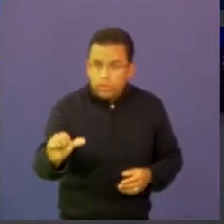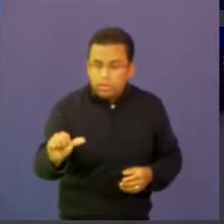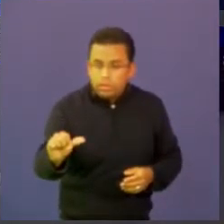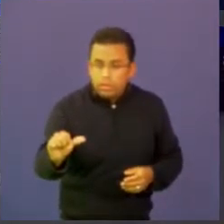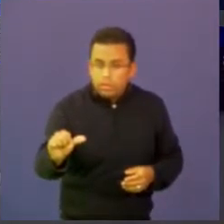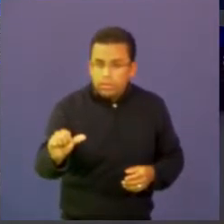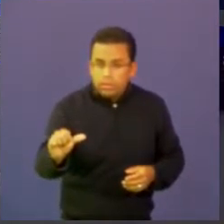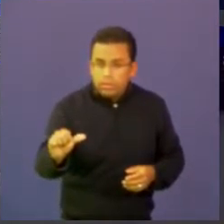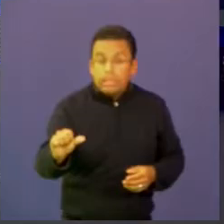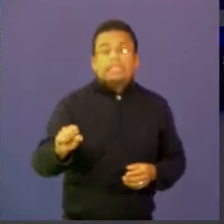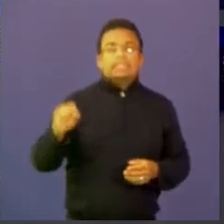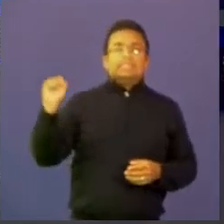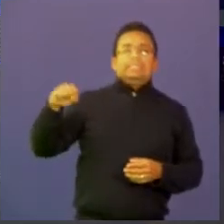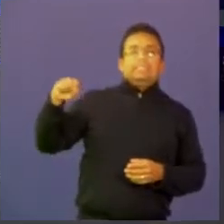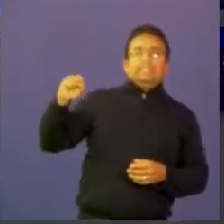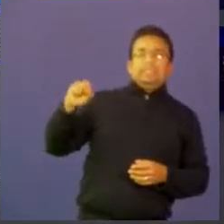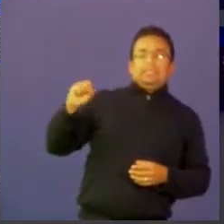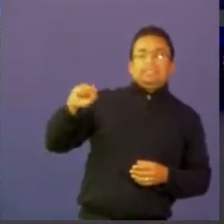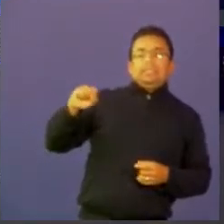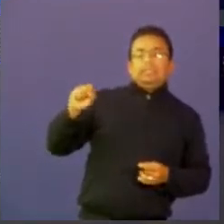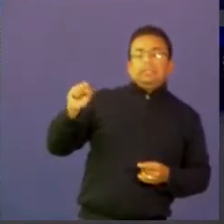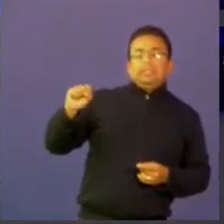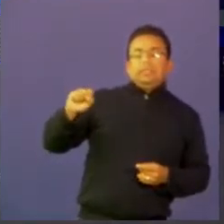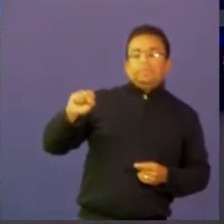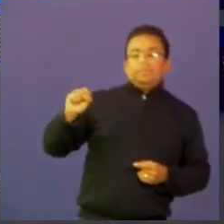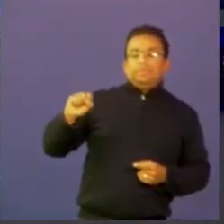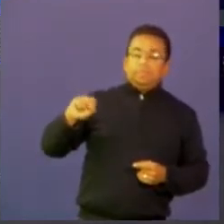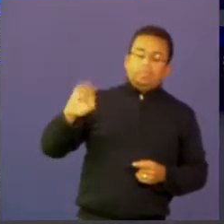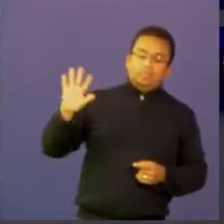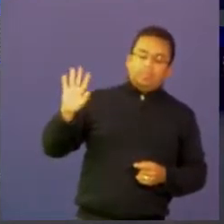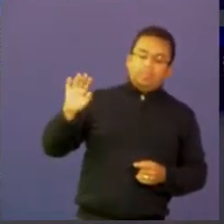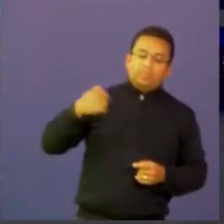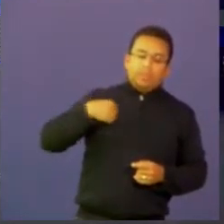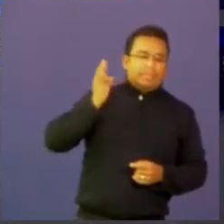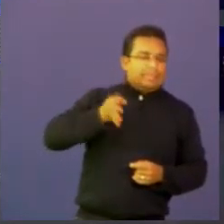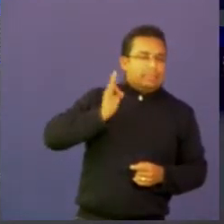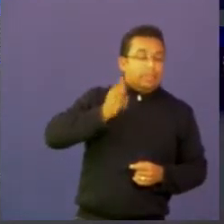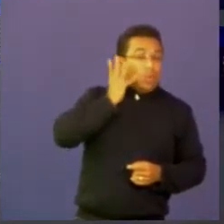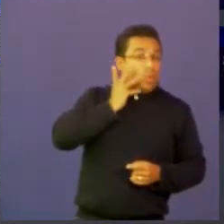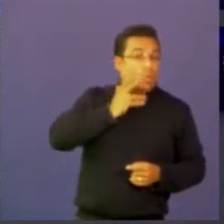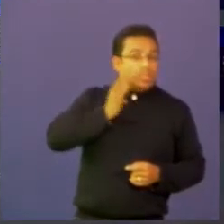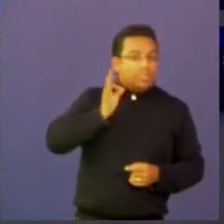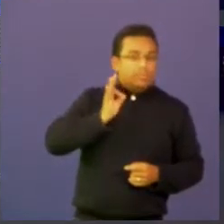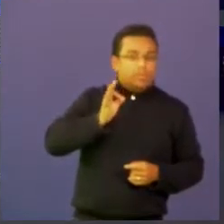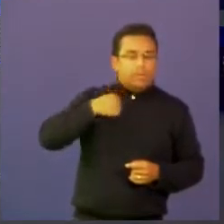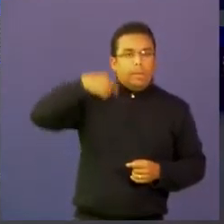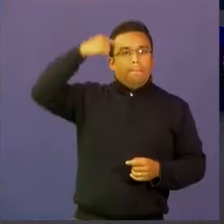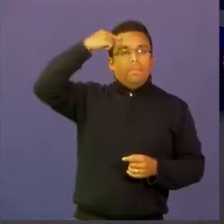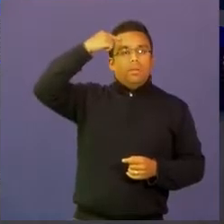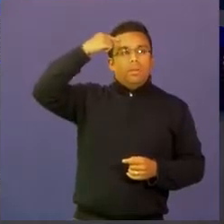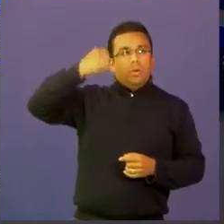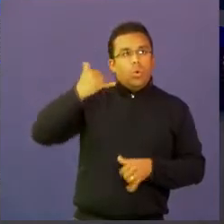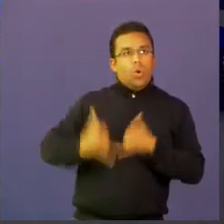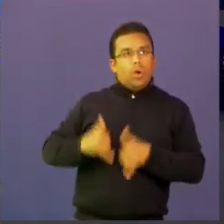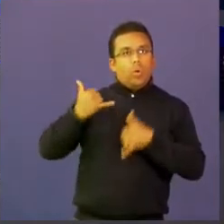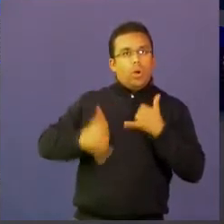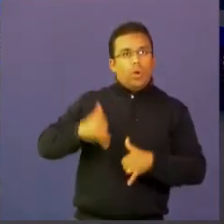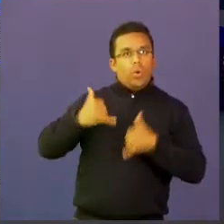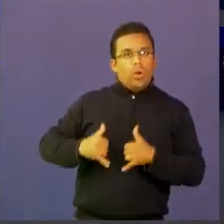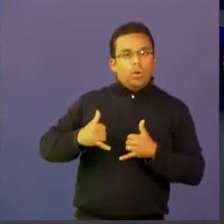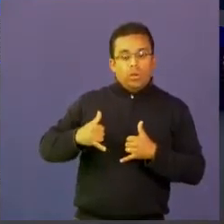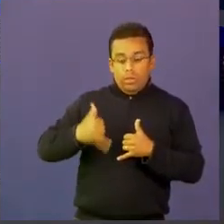si la realidad es que creo que pensar en juegos nos habilita a pensar en una manera de